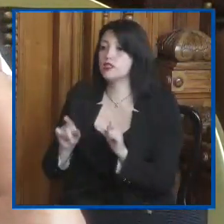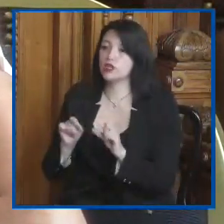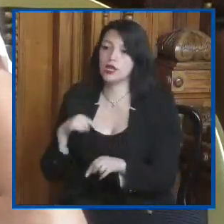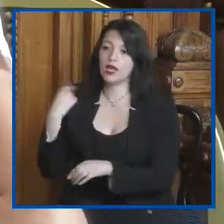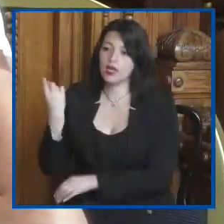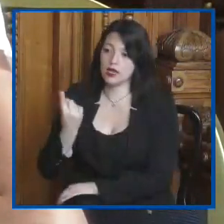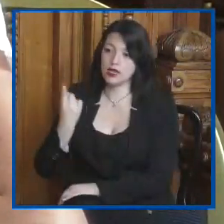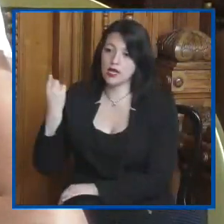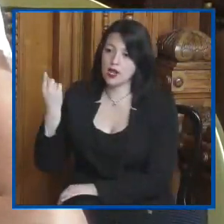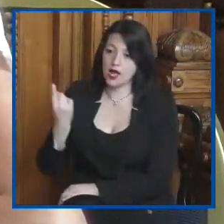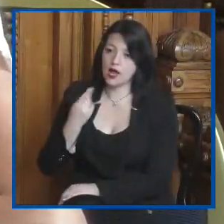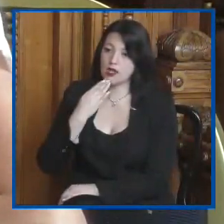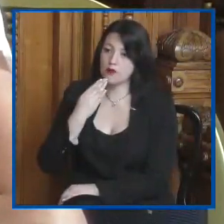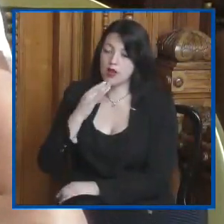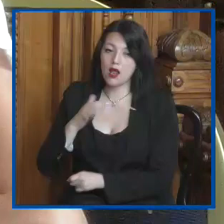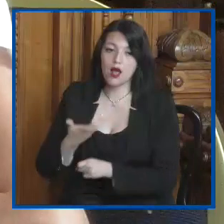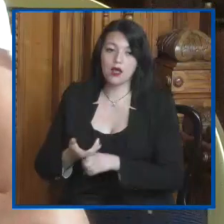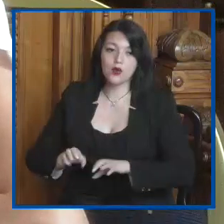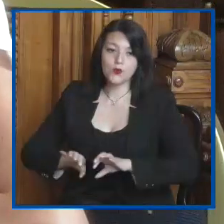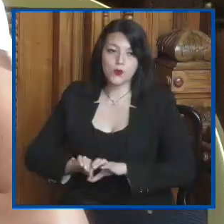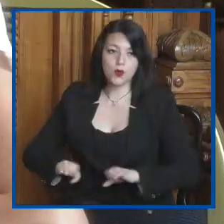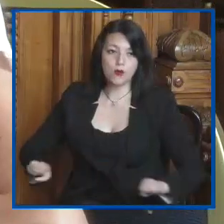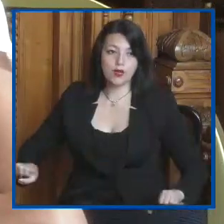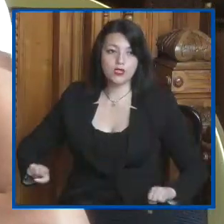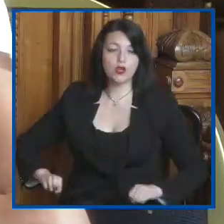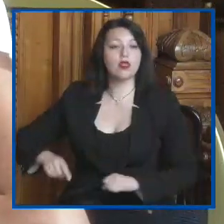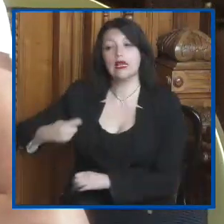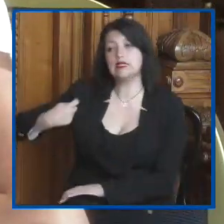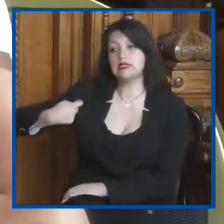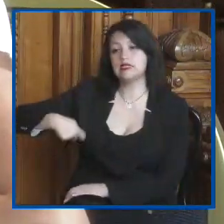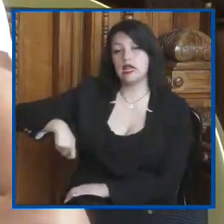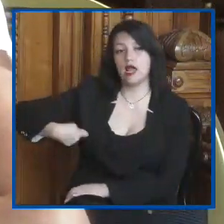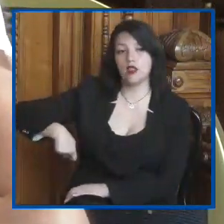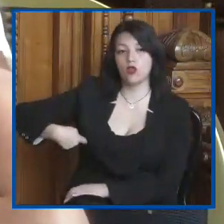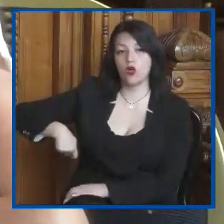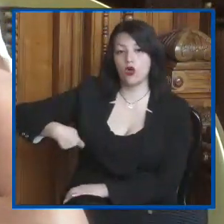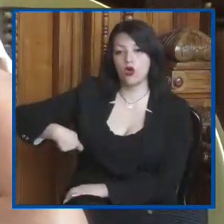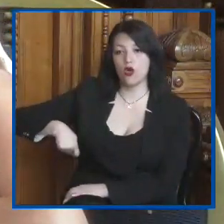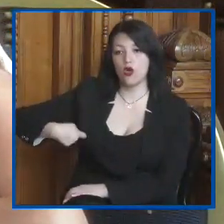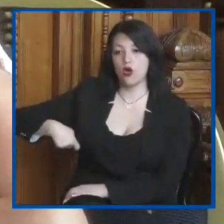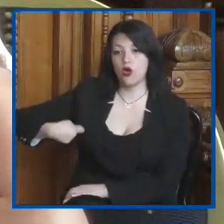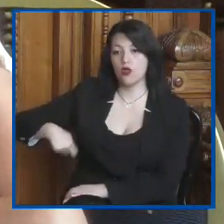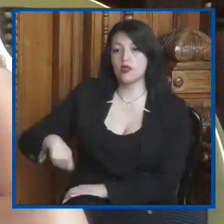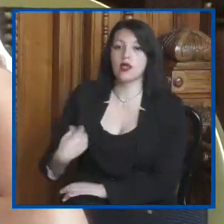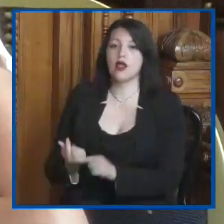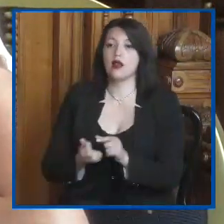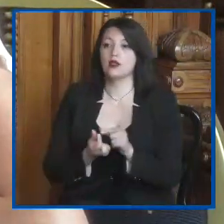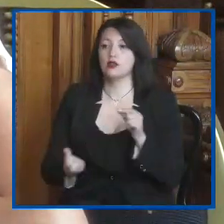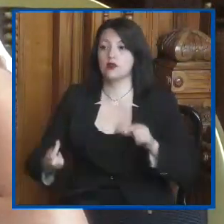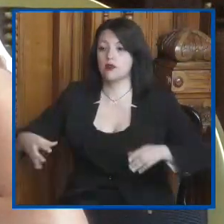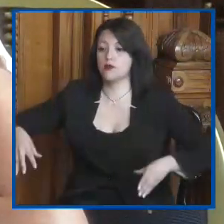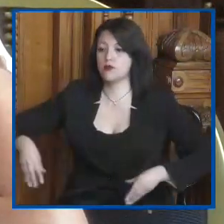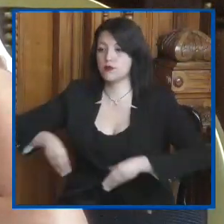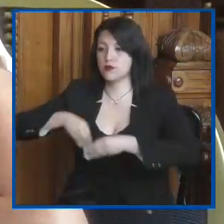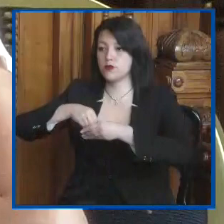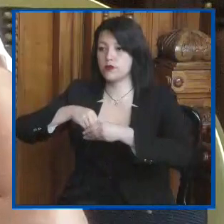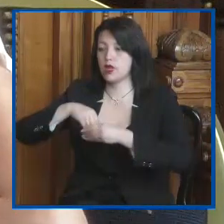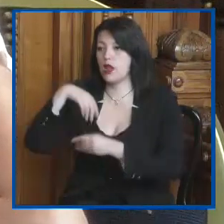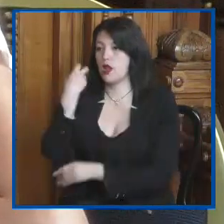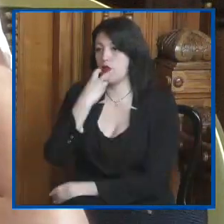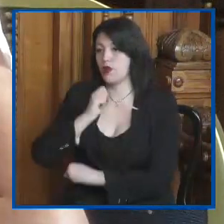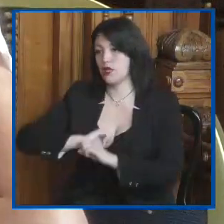también. Hay compromiso por el Senado de la Nación, que también adhirió y forma parte de la Red de Lenguaje Claro de la